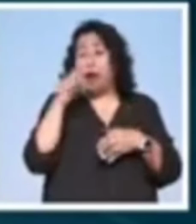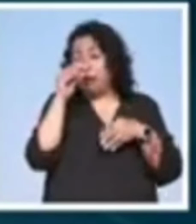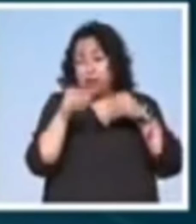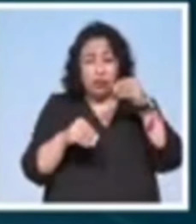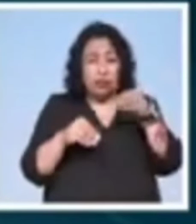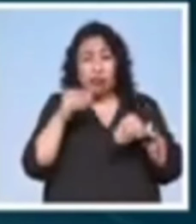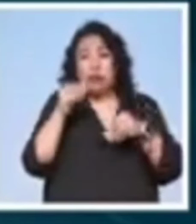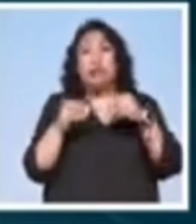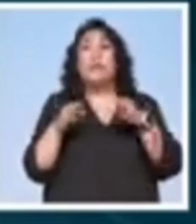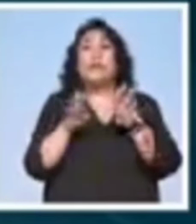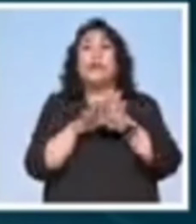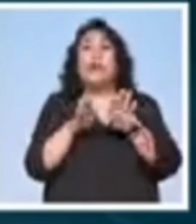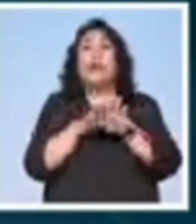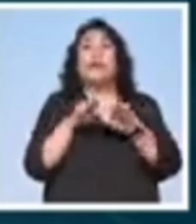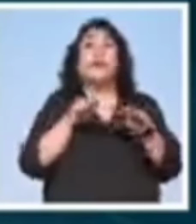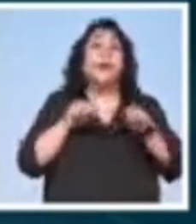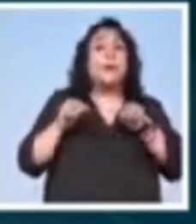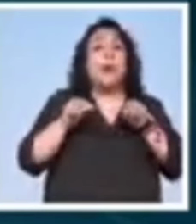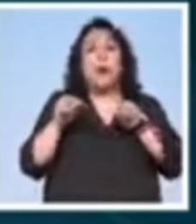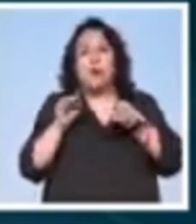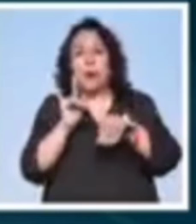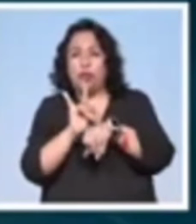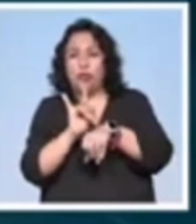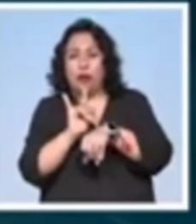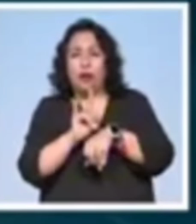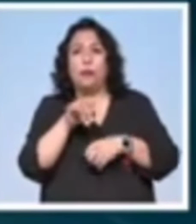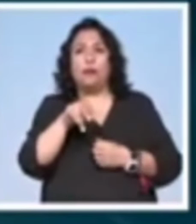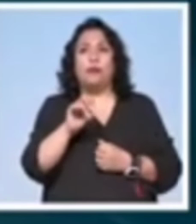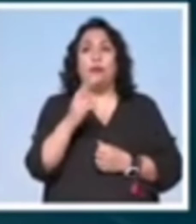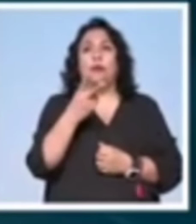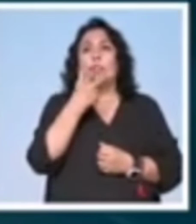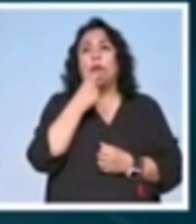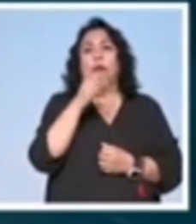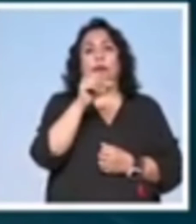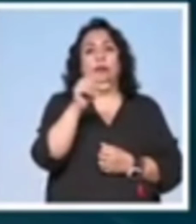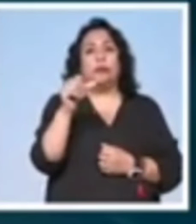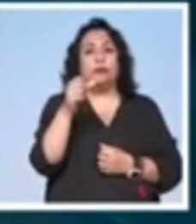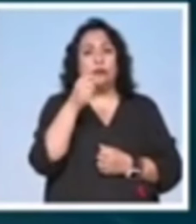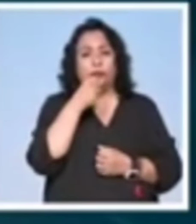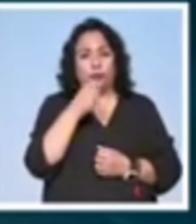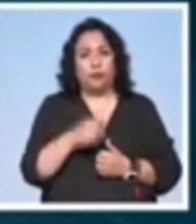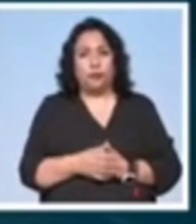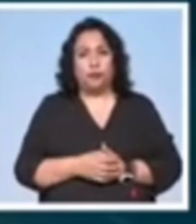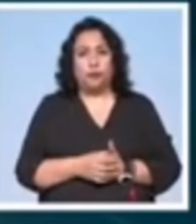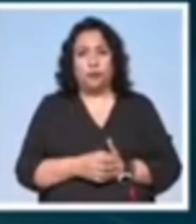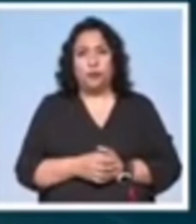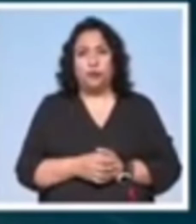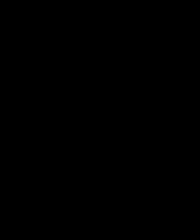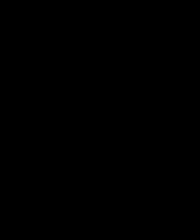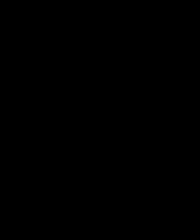recreación a través del movimiento. Noticias 22, Alberto Aranda.